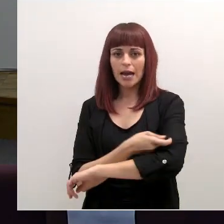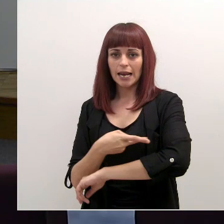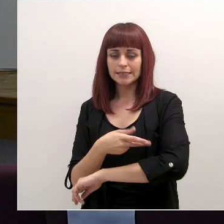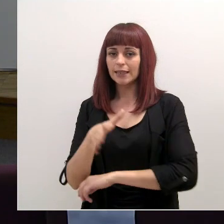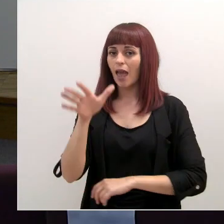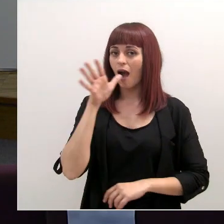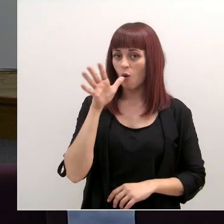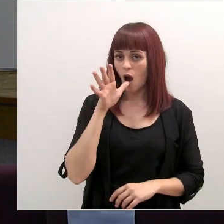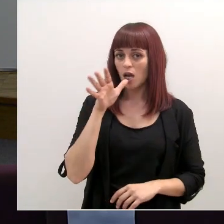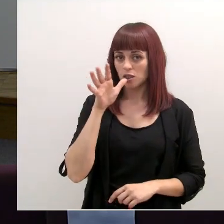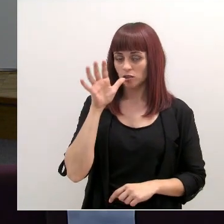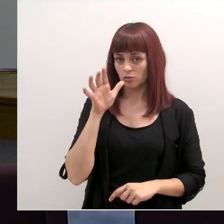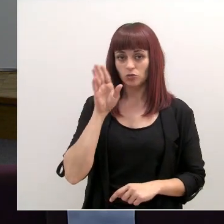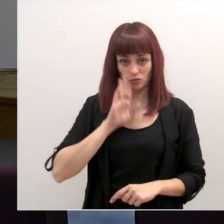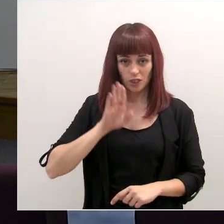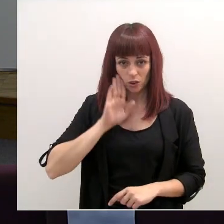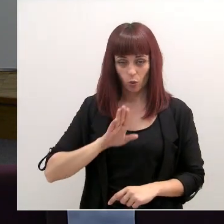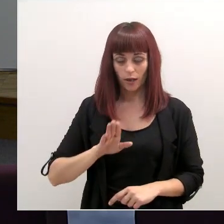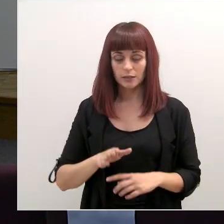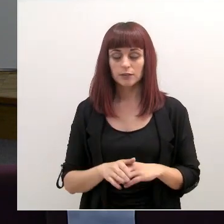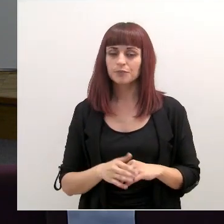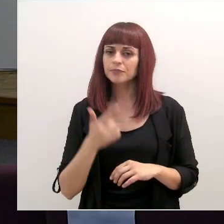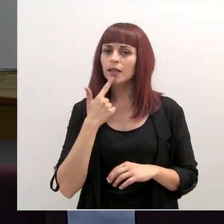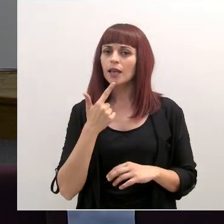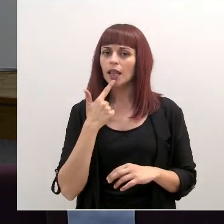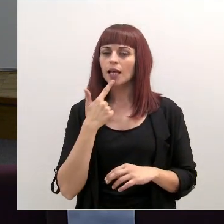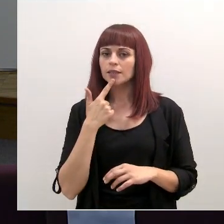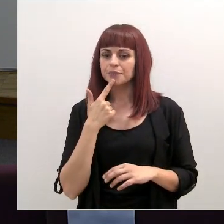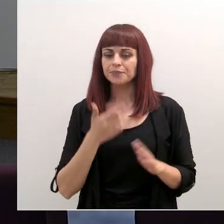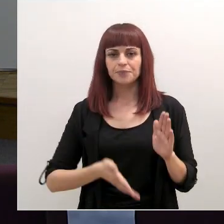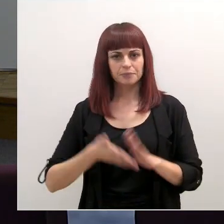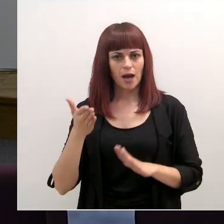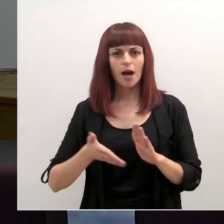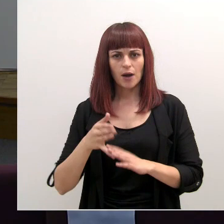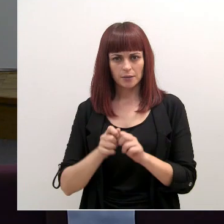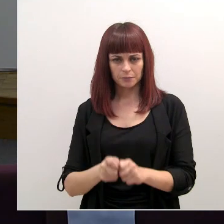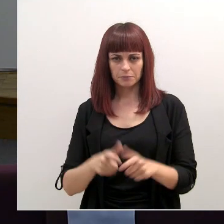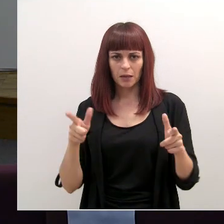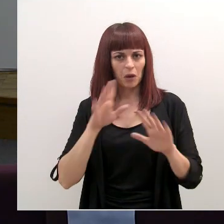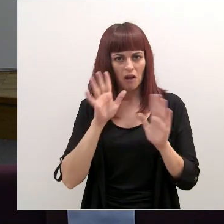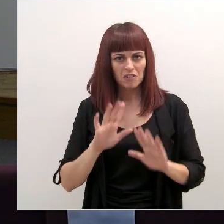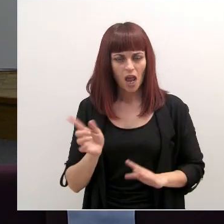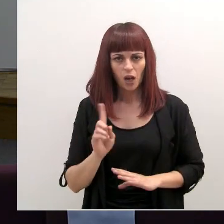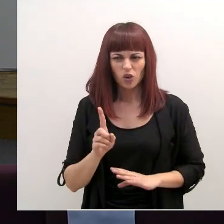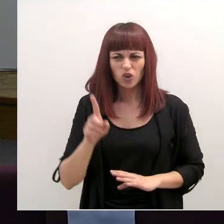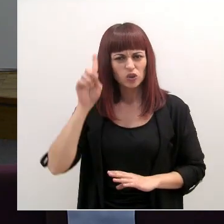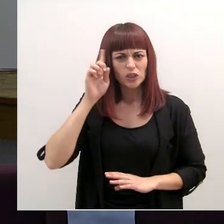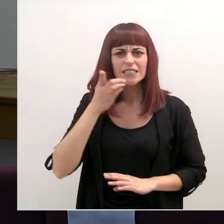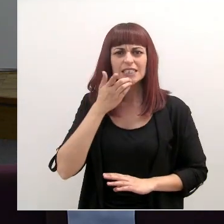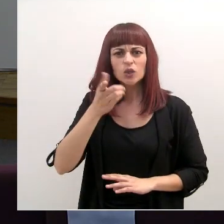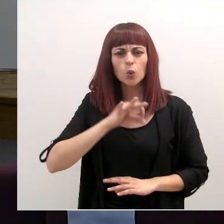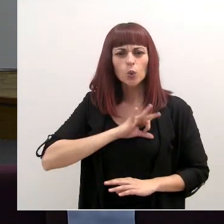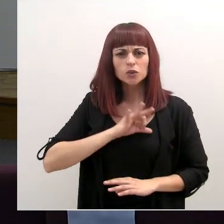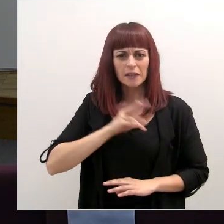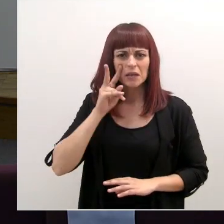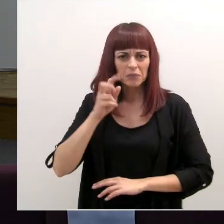aguas residuales auguraban un repunte de contagios que finalmente no se ha producido. No sé si ustedes tienen en cuenta este tipo